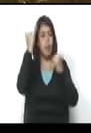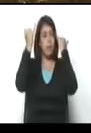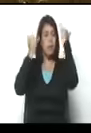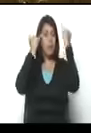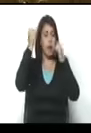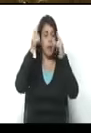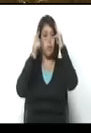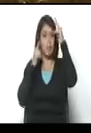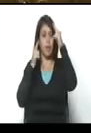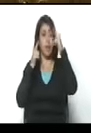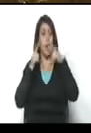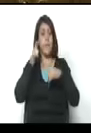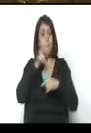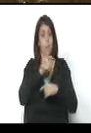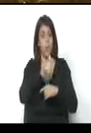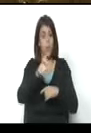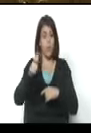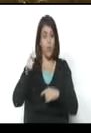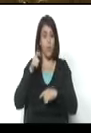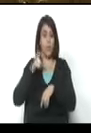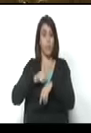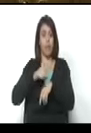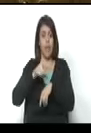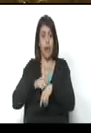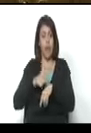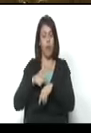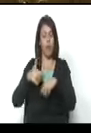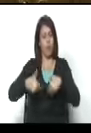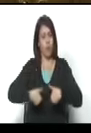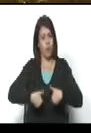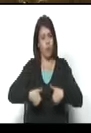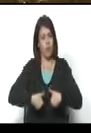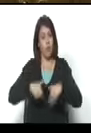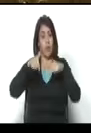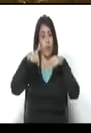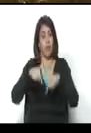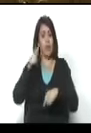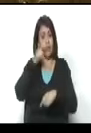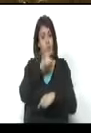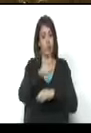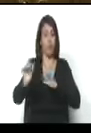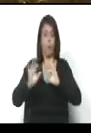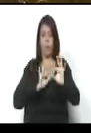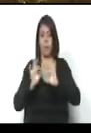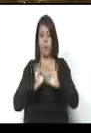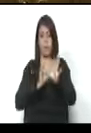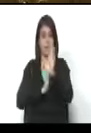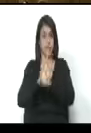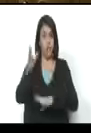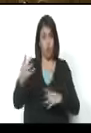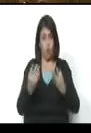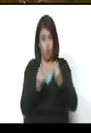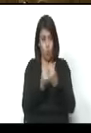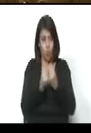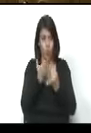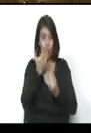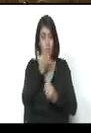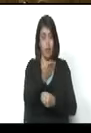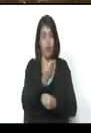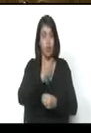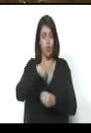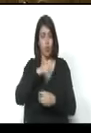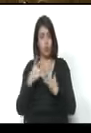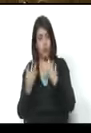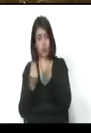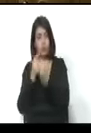ideas. Vienen tiempos de batalla, pero este pueblo está preparado para seguir junto a ti y junto a